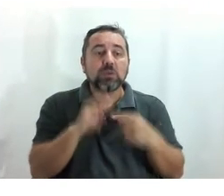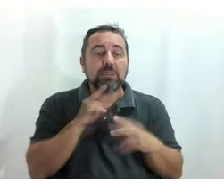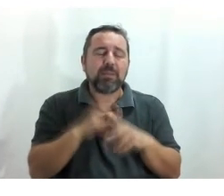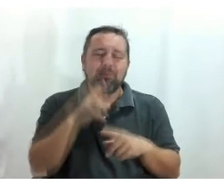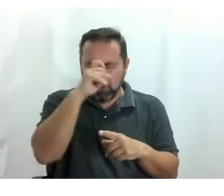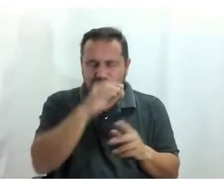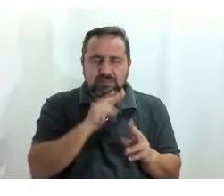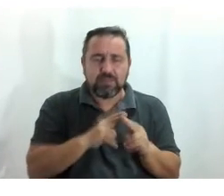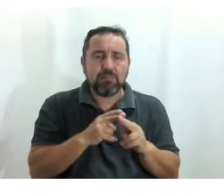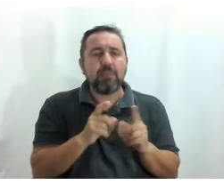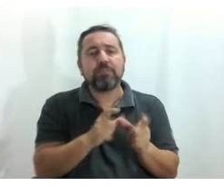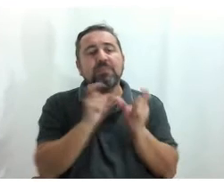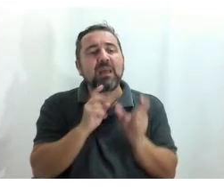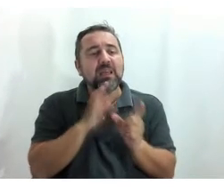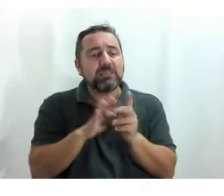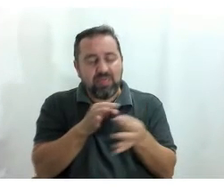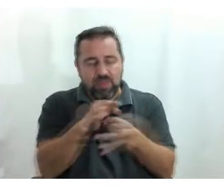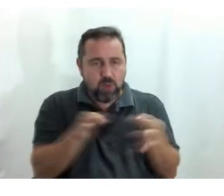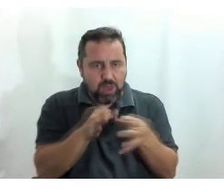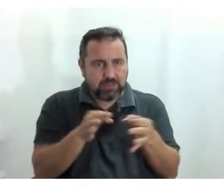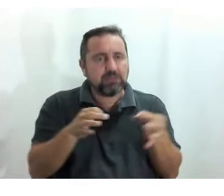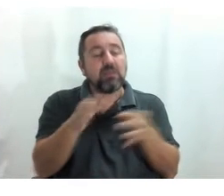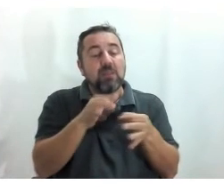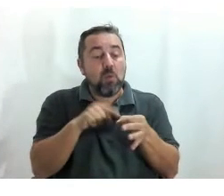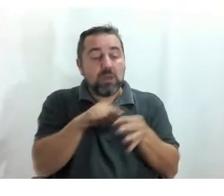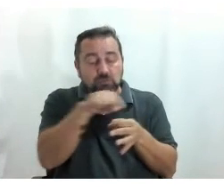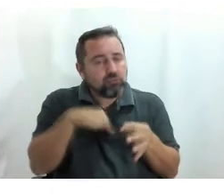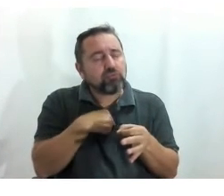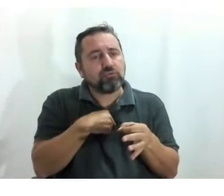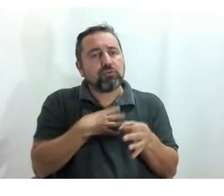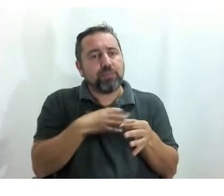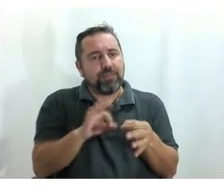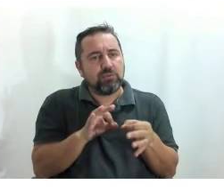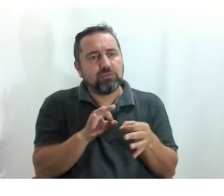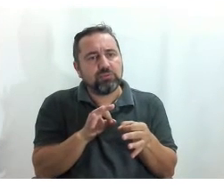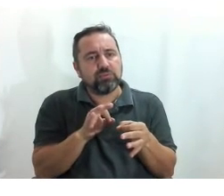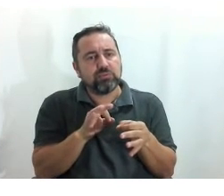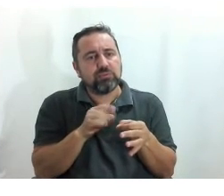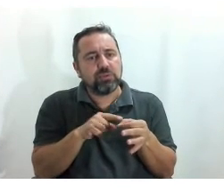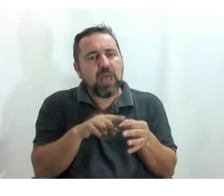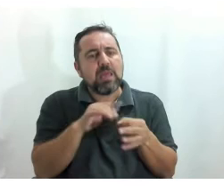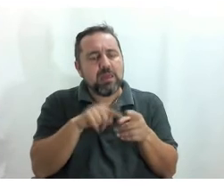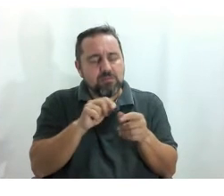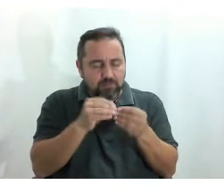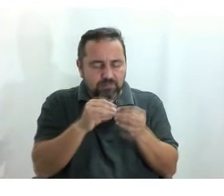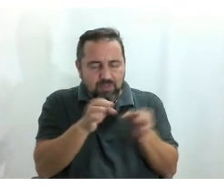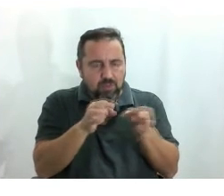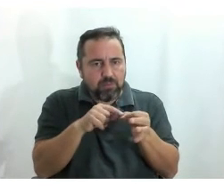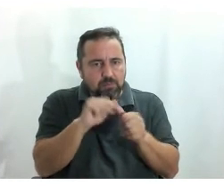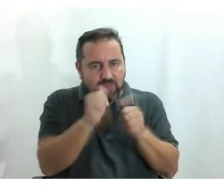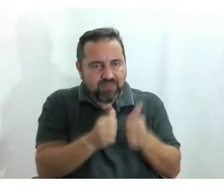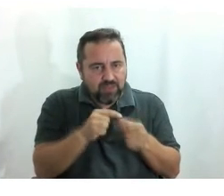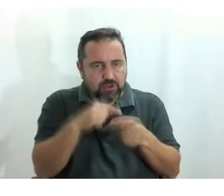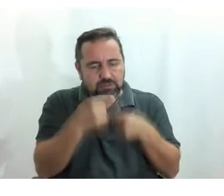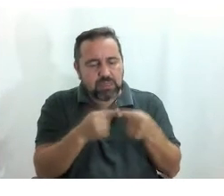modelos celulares. Tenemos líneas celulares sobre las que podemos producir diferentes modificaciones e